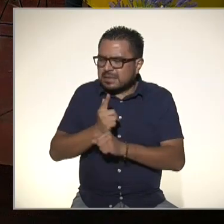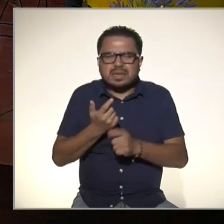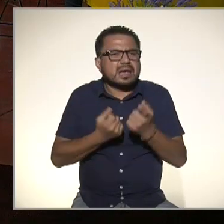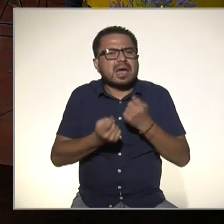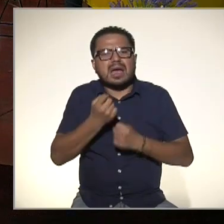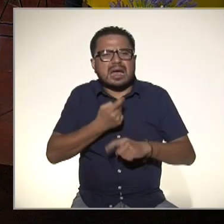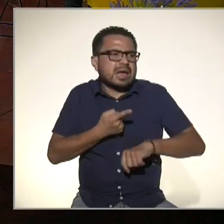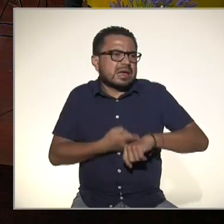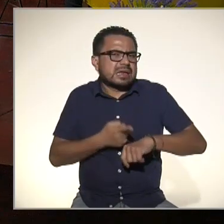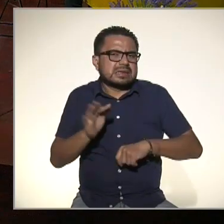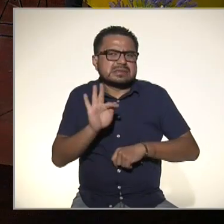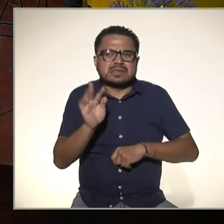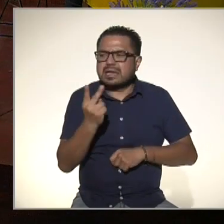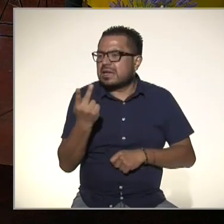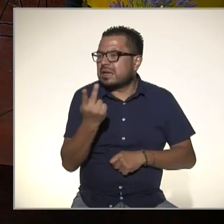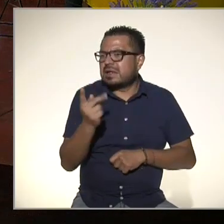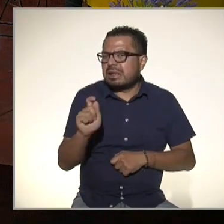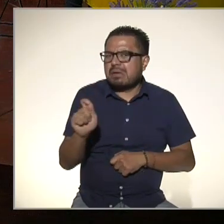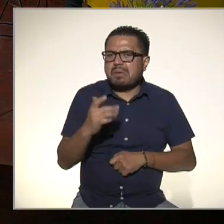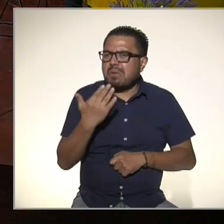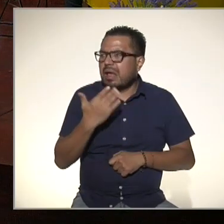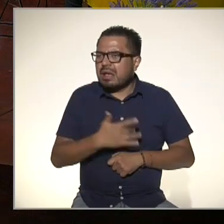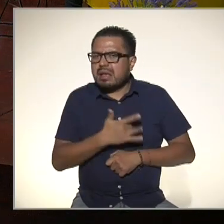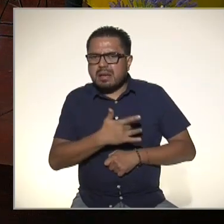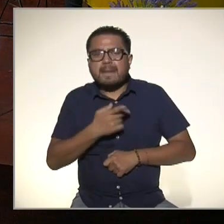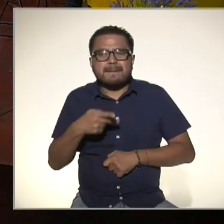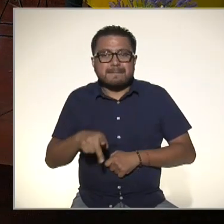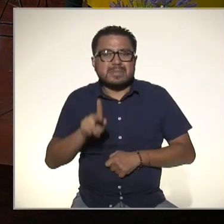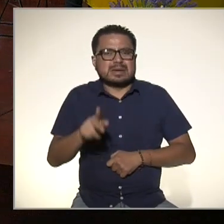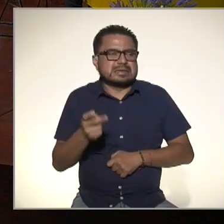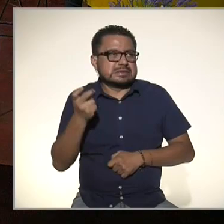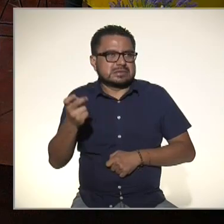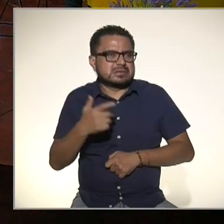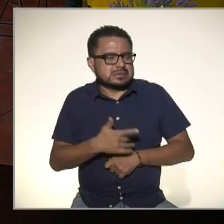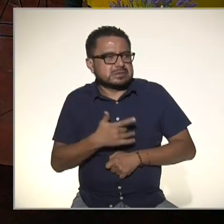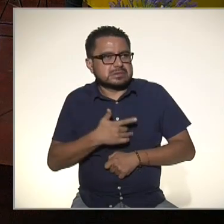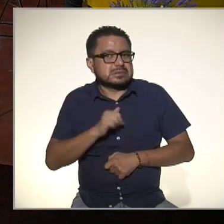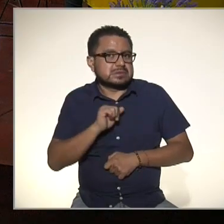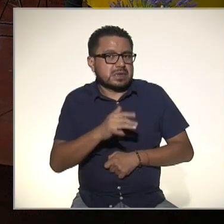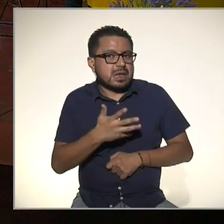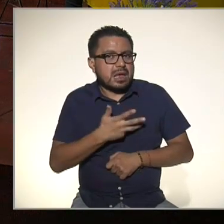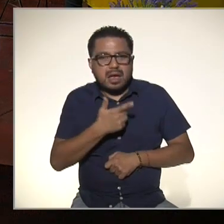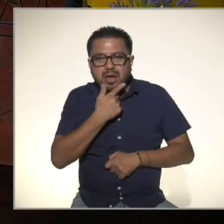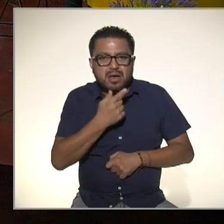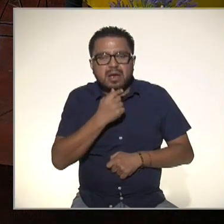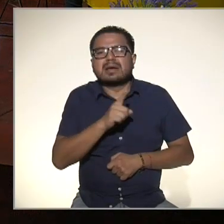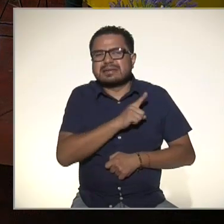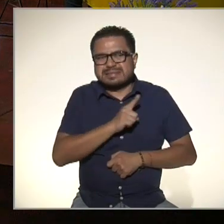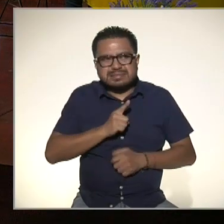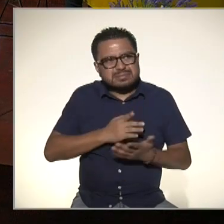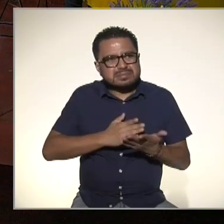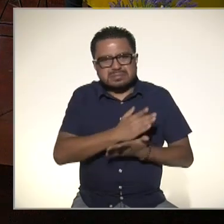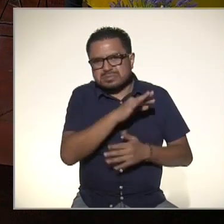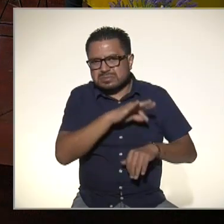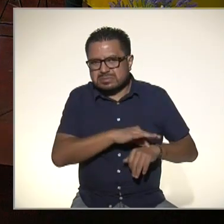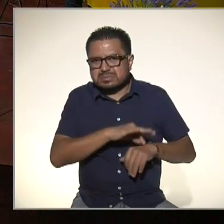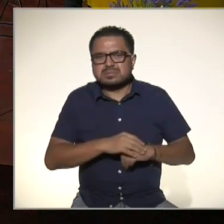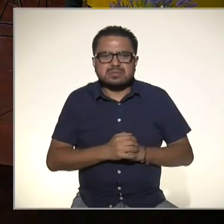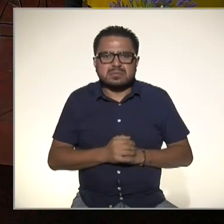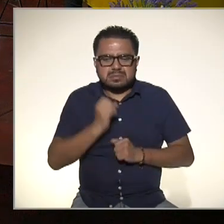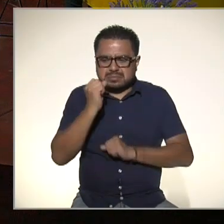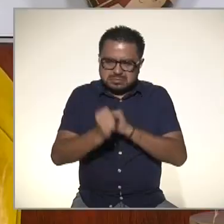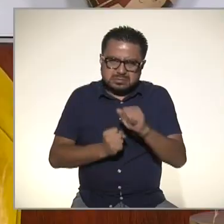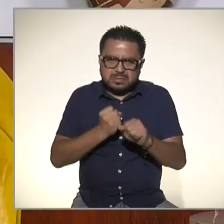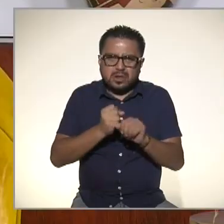a lo mejor la pareja no tiene ningún síntoma, pero él está teniendo sintomatología. Entonces hay que corroborarlo. Perfecto. ¿A qué